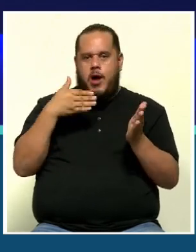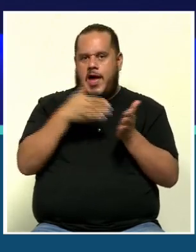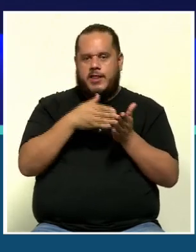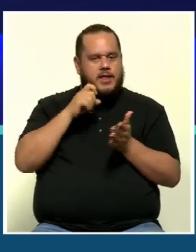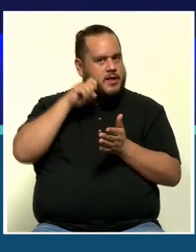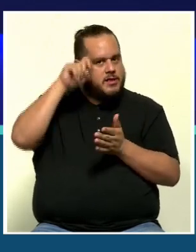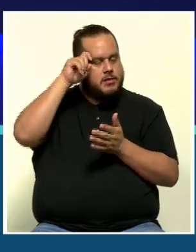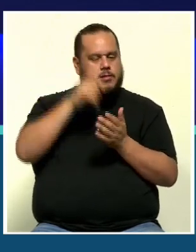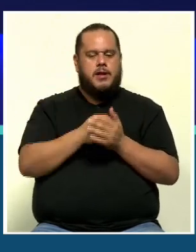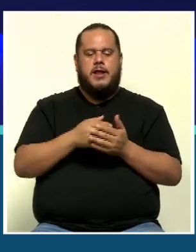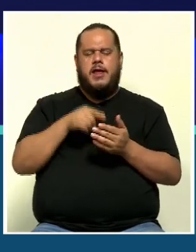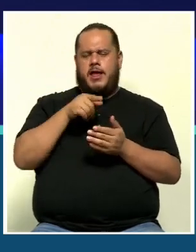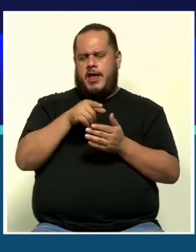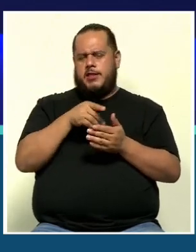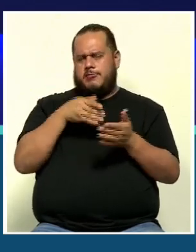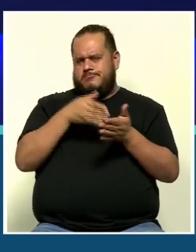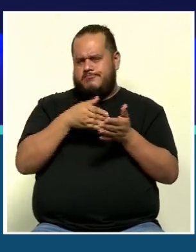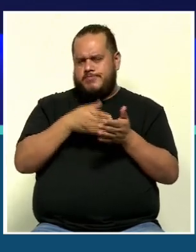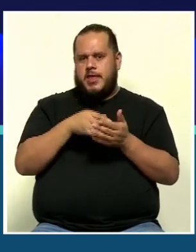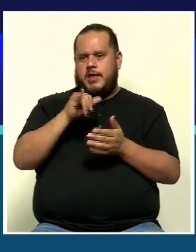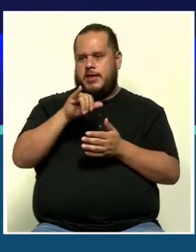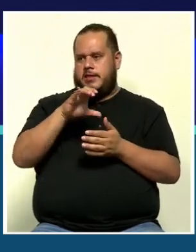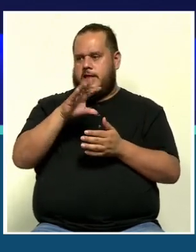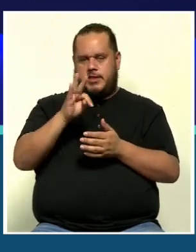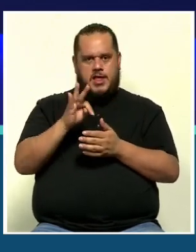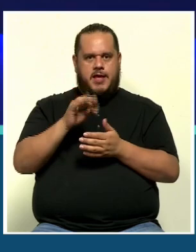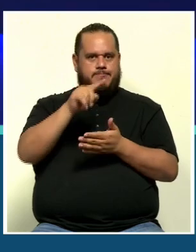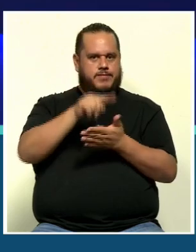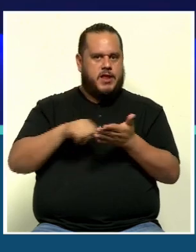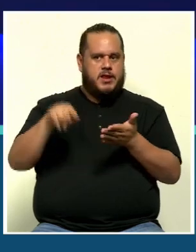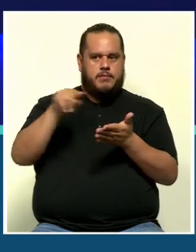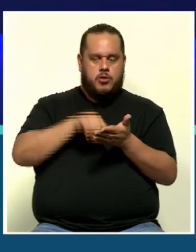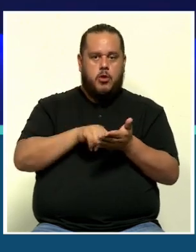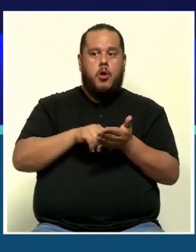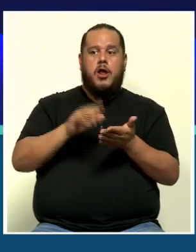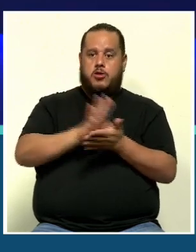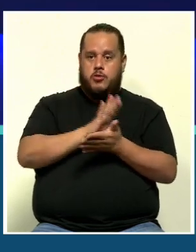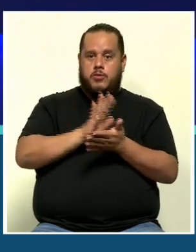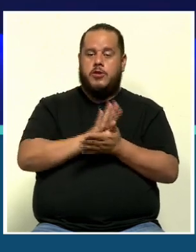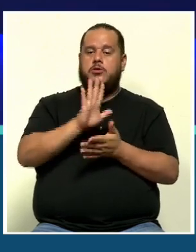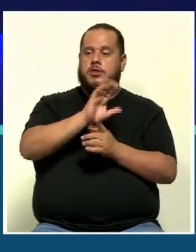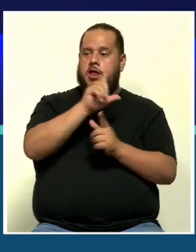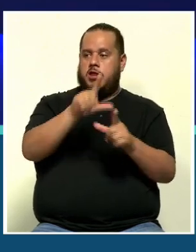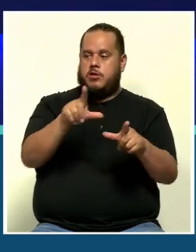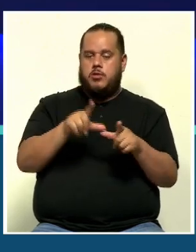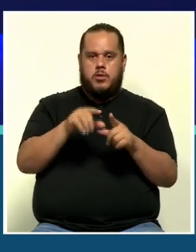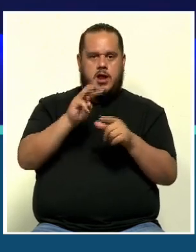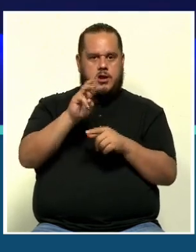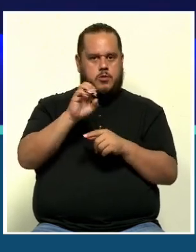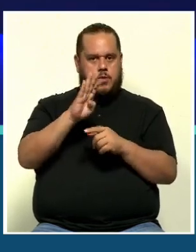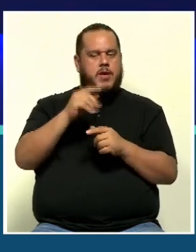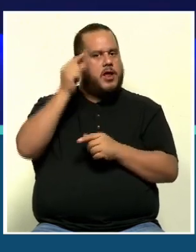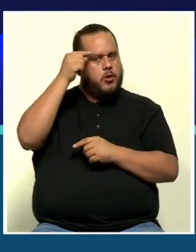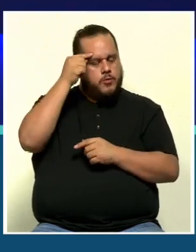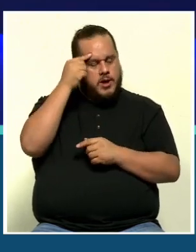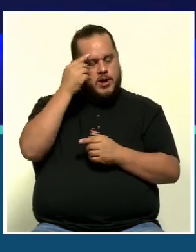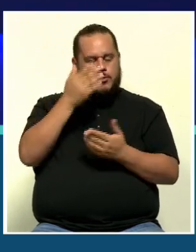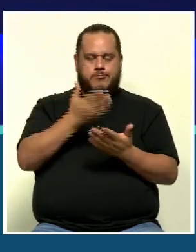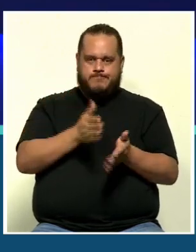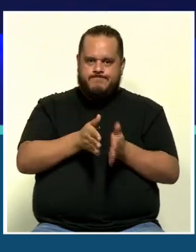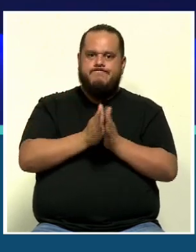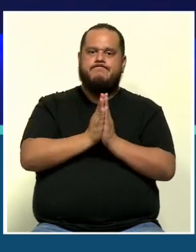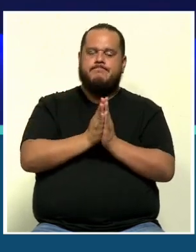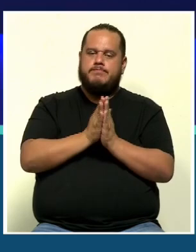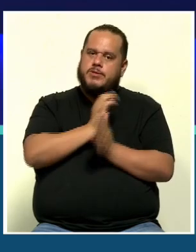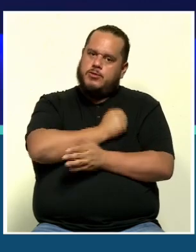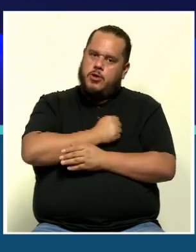constantes señalamientos, el ICT decidió eliminar el documento de su sitio web. Además, el gobierno ofreció disculpas y aseguran que van a